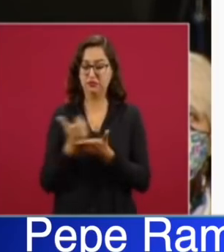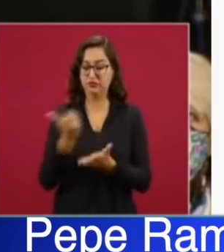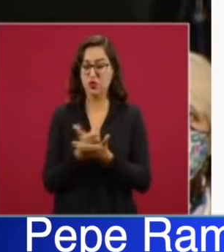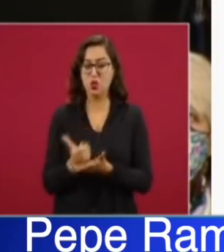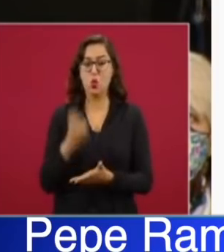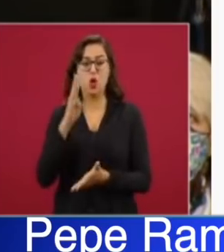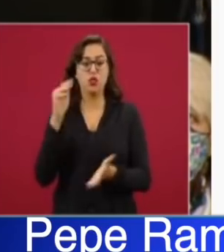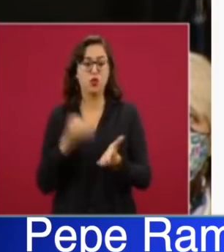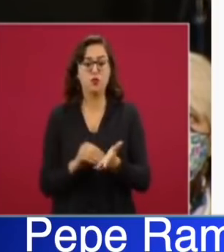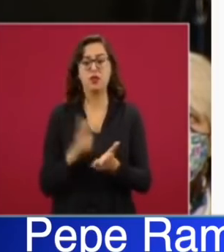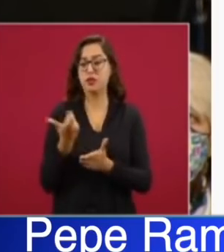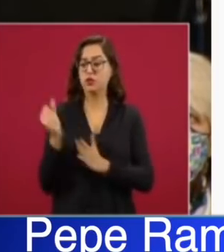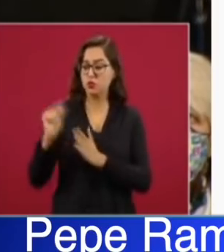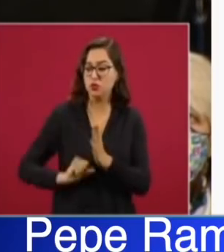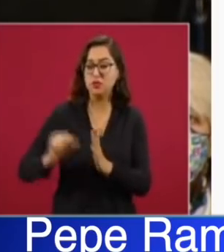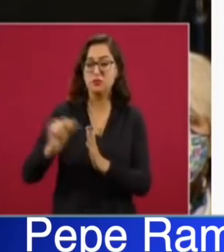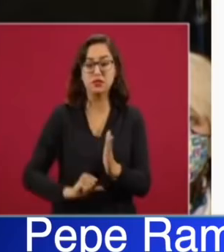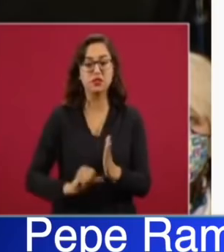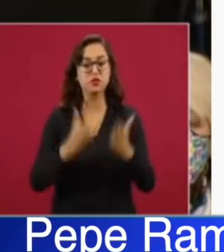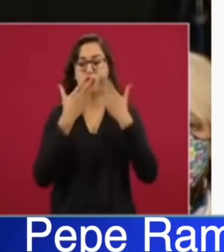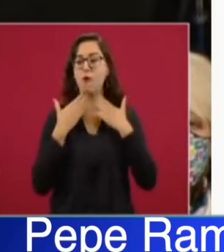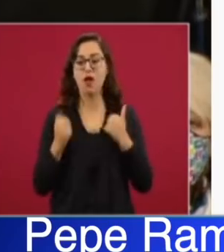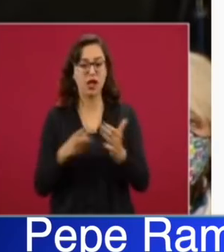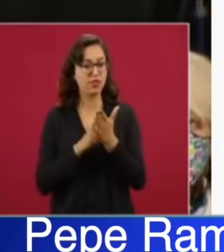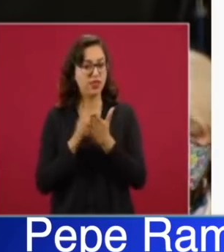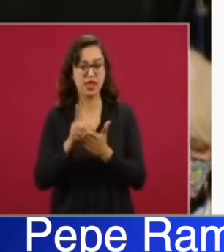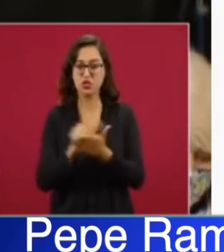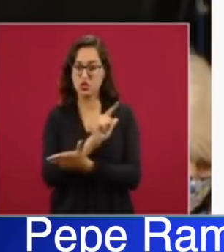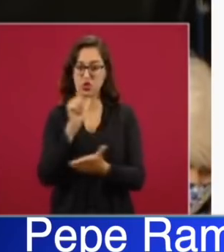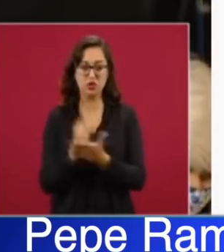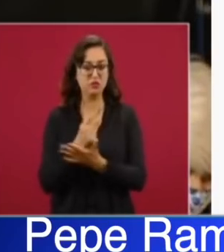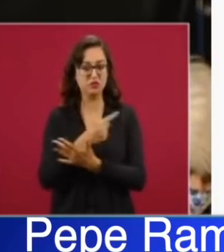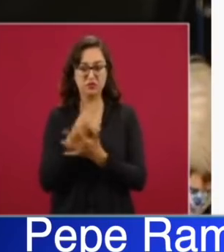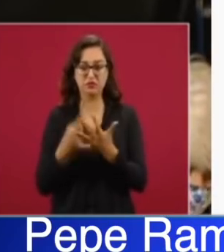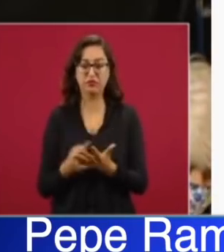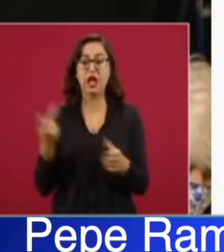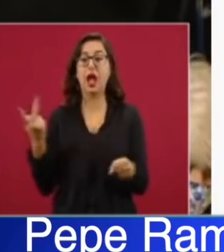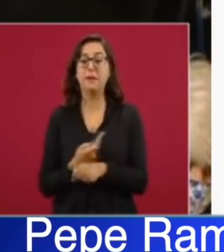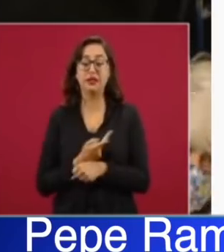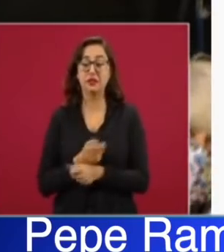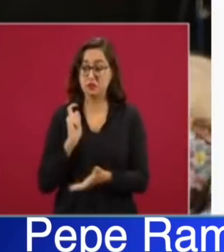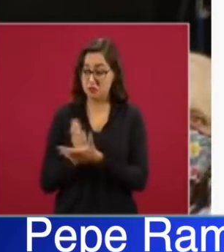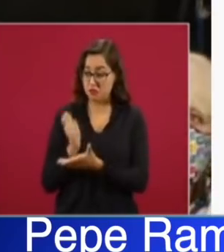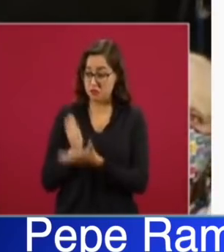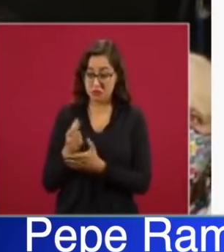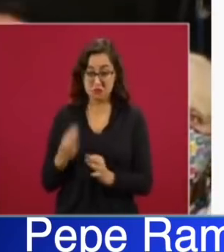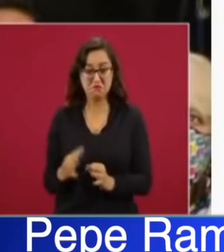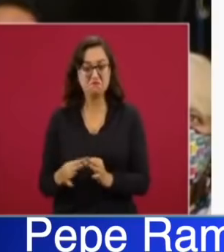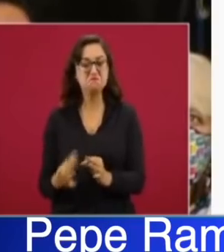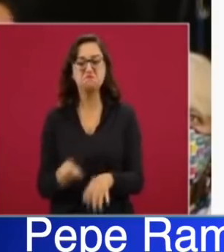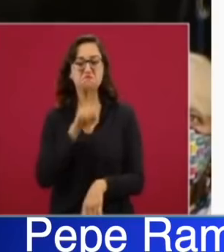4,000 pesos mensuales, sin ninguna prestación, presidente, y que además les atrasan su salario. Es el caso que esta